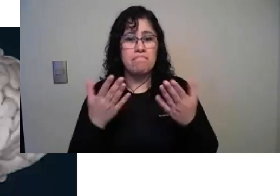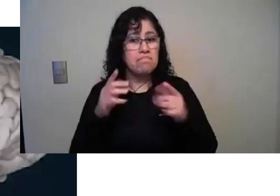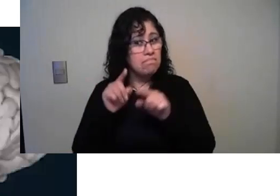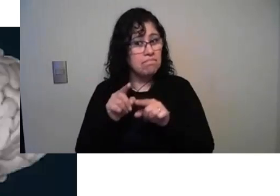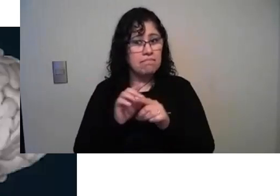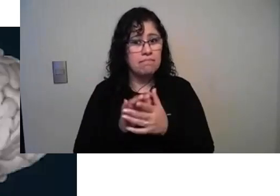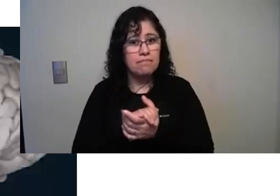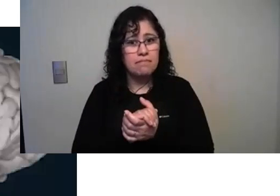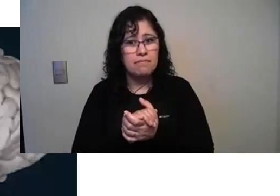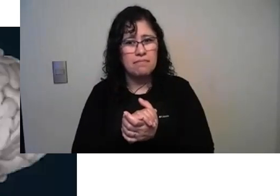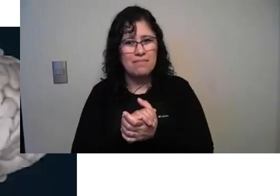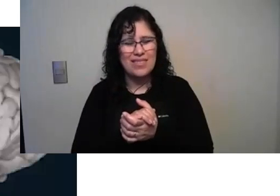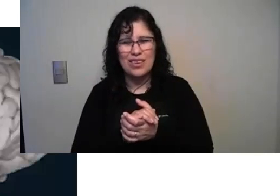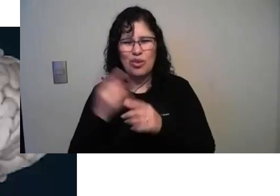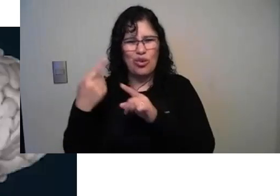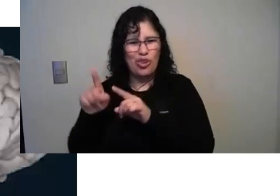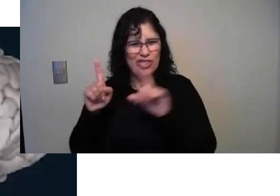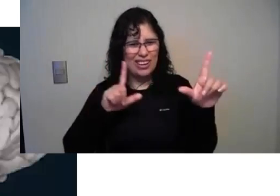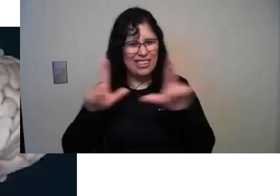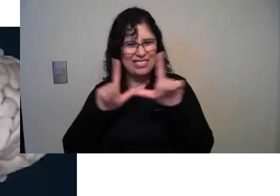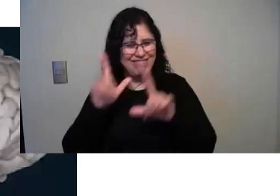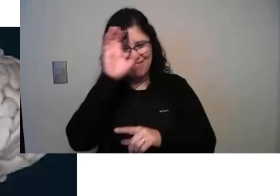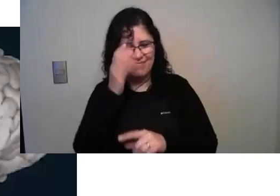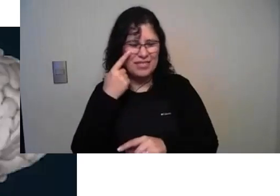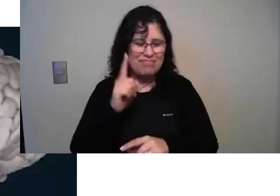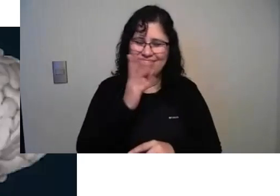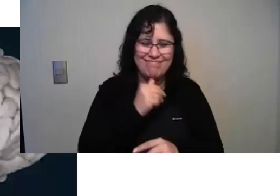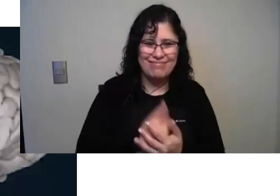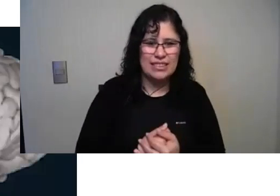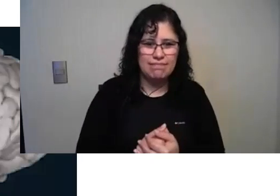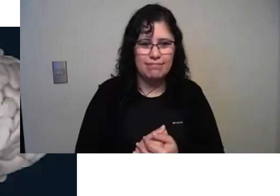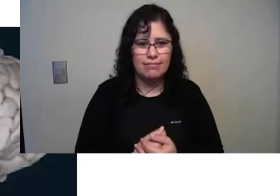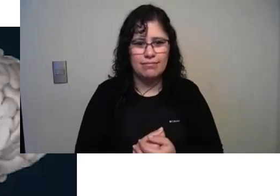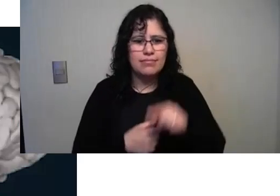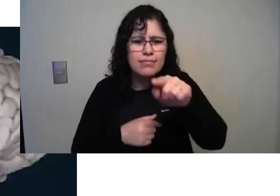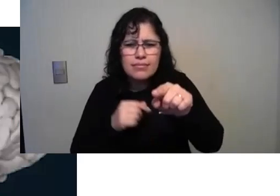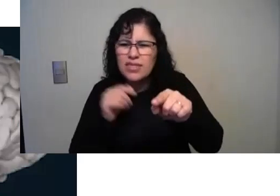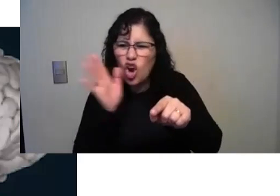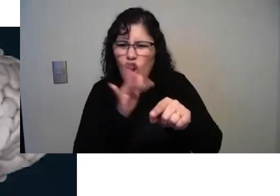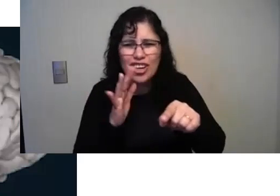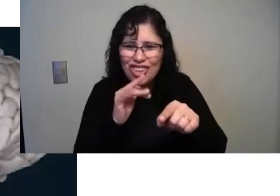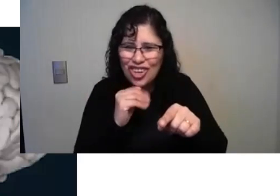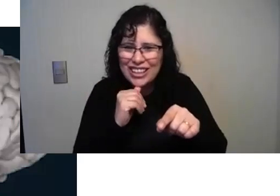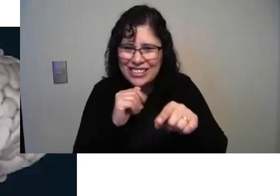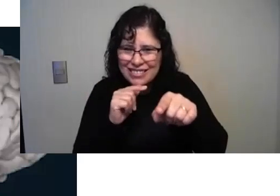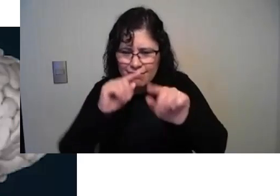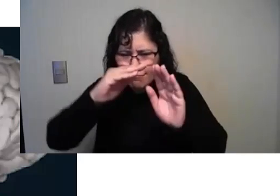Bueno, no tengo la imagen, pero esto que está aquí, no está marcado en color, pero esto que está aquí corresponde